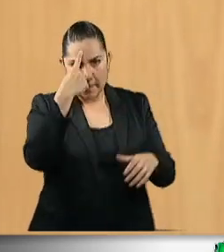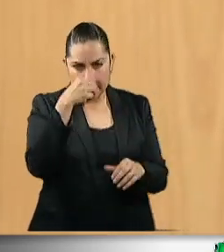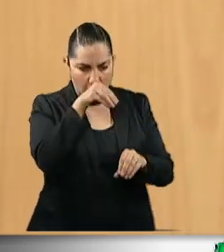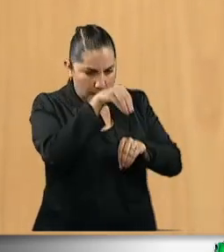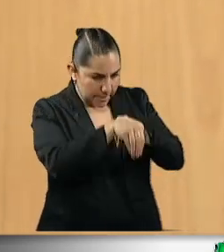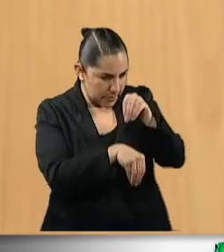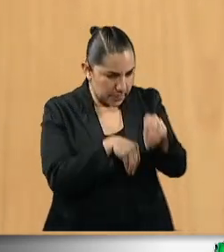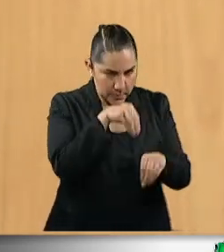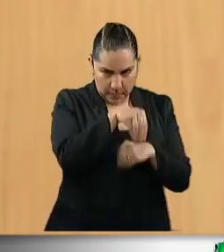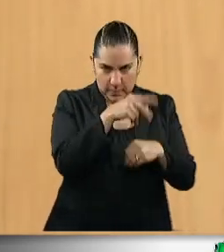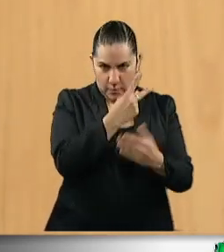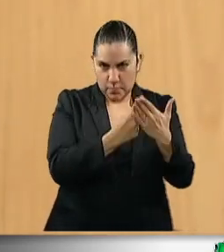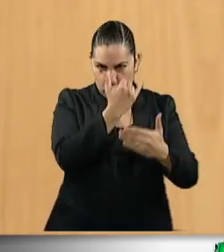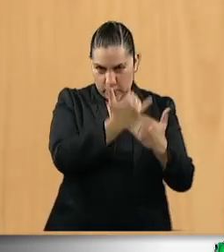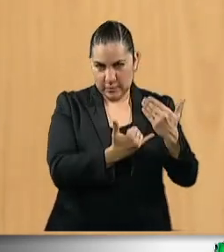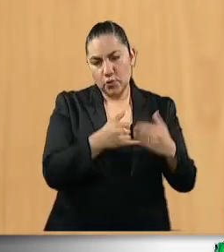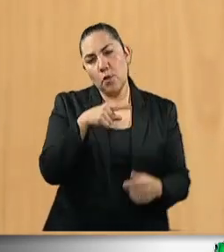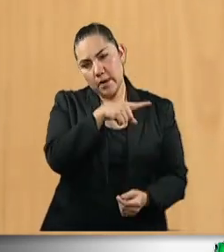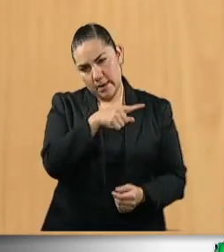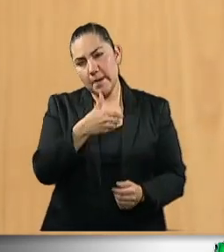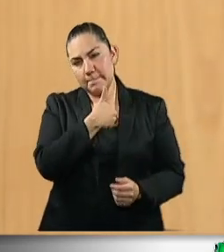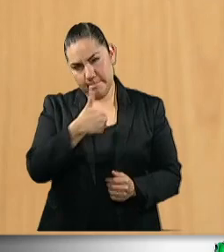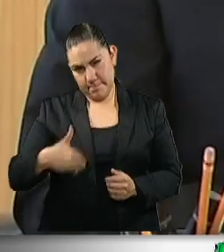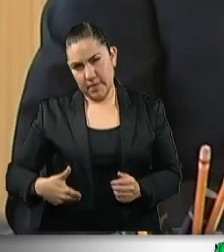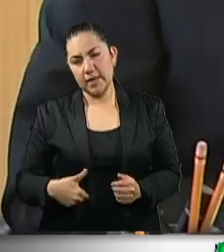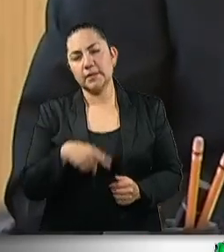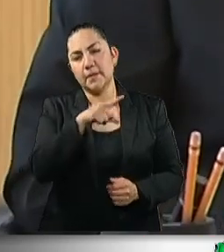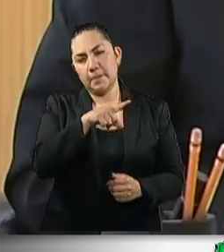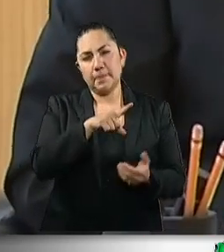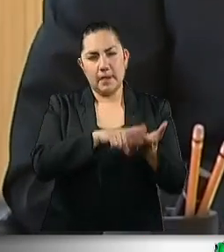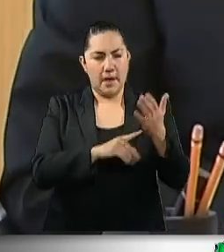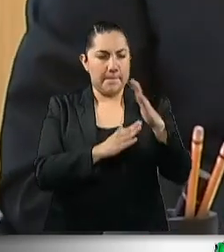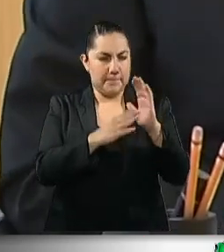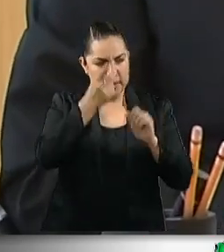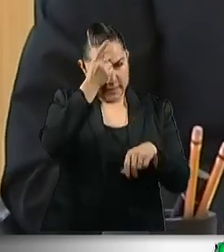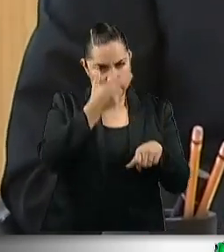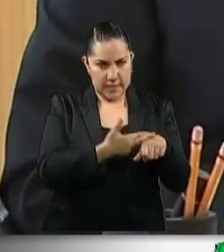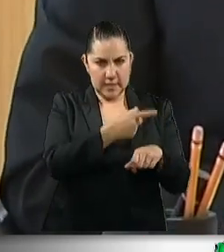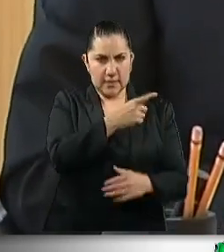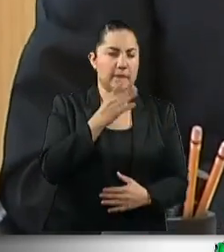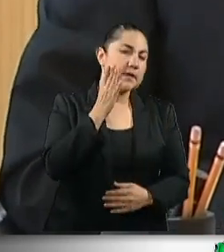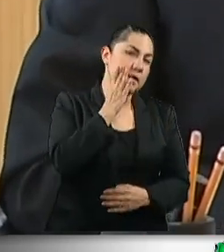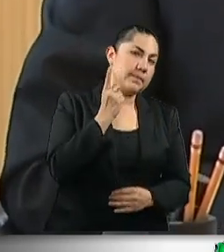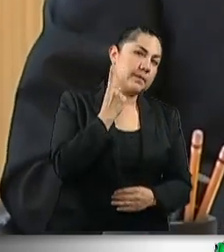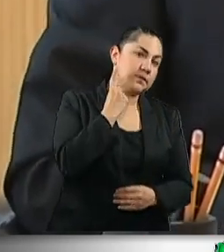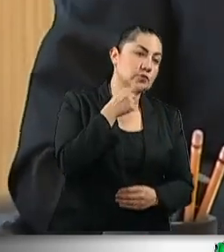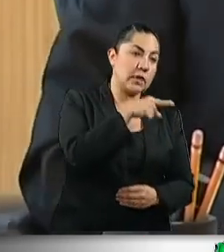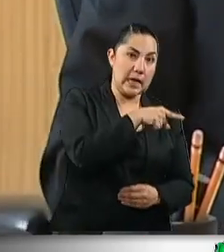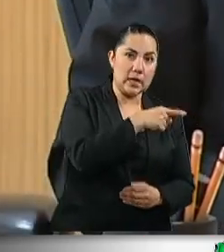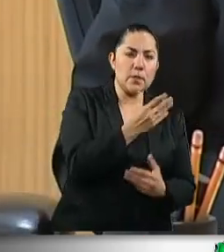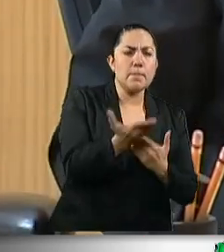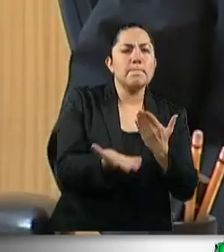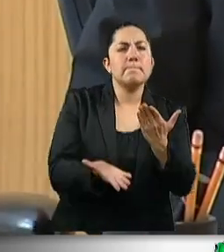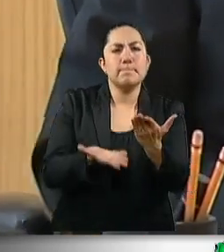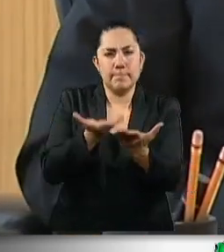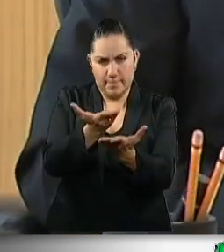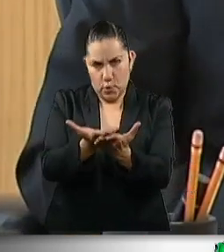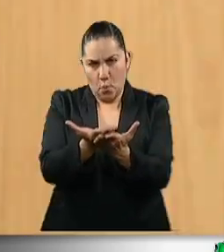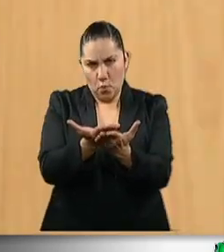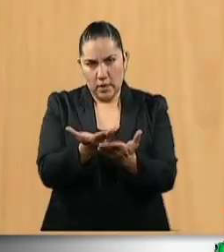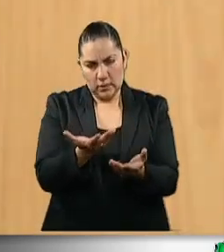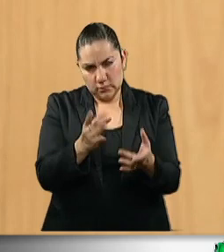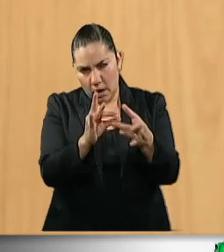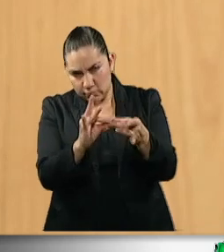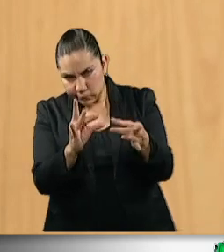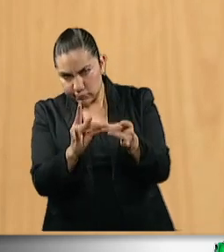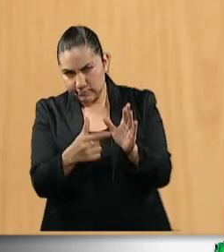el presidente de la Junta de Coordinación Política de la Cámara de Diputados presentó una propuesta de este órgano de gobierno.